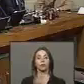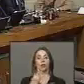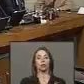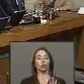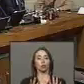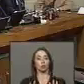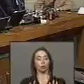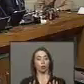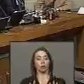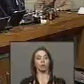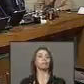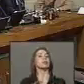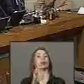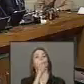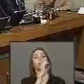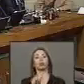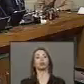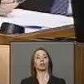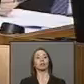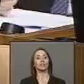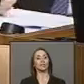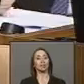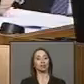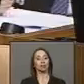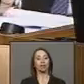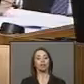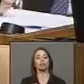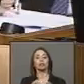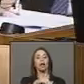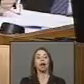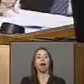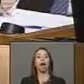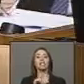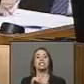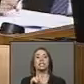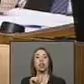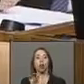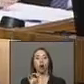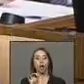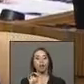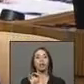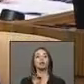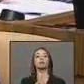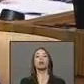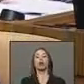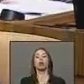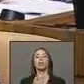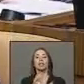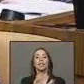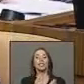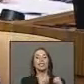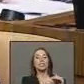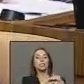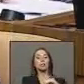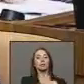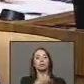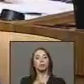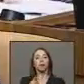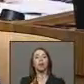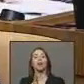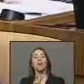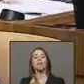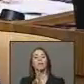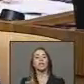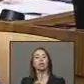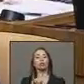2009, la cifra de cesantía de la provincia de Chiloé, producto de la crisis generada por el virus guisa, y dos